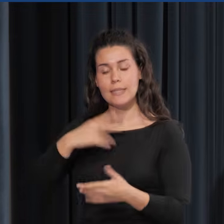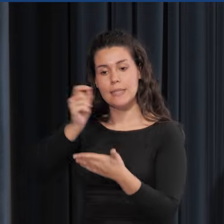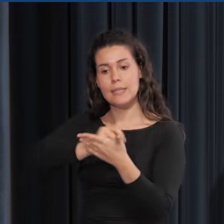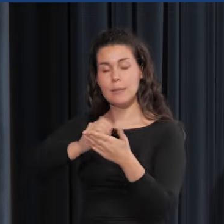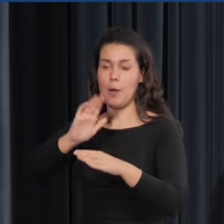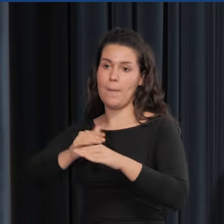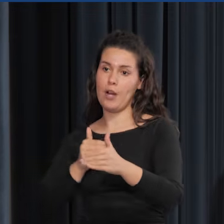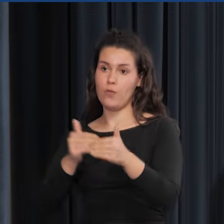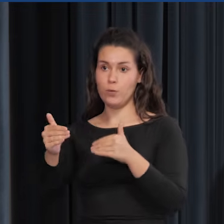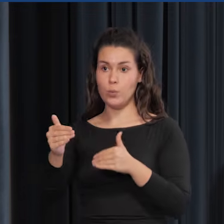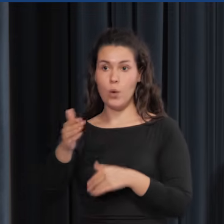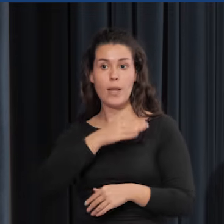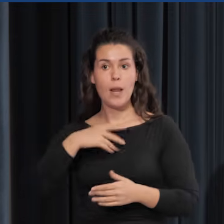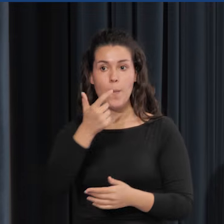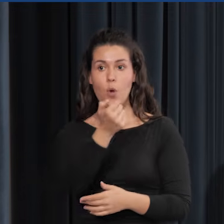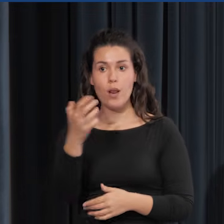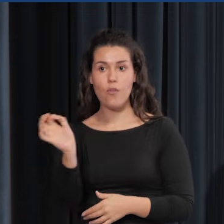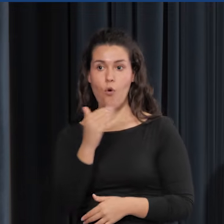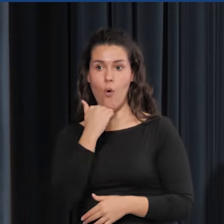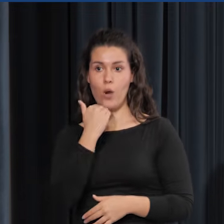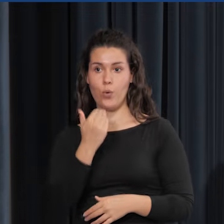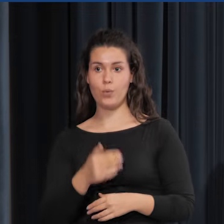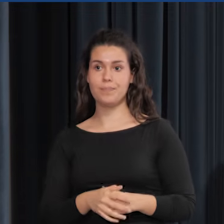hace falta algún bolígrafo?